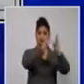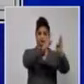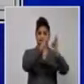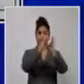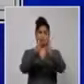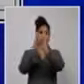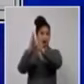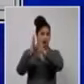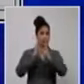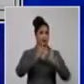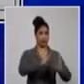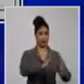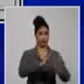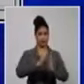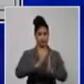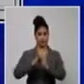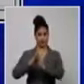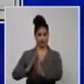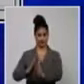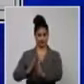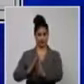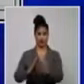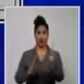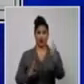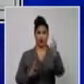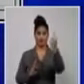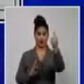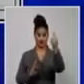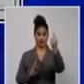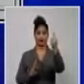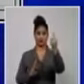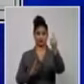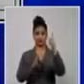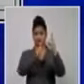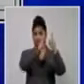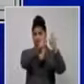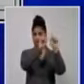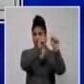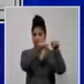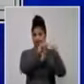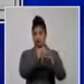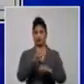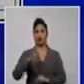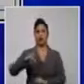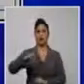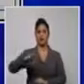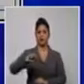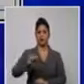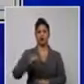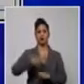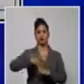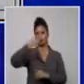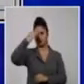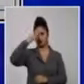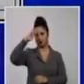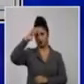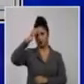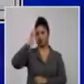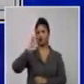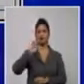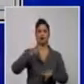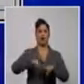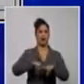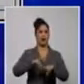a la izquierda arriba, Pinar del Río, en ascenso, Santiago de Cuba, ya lo vimos, La Habana en